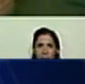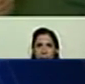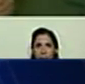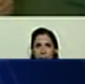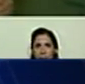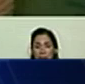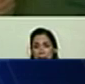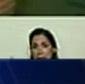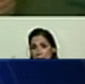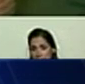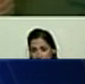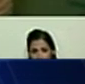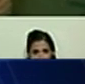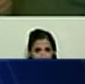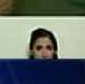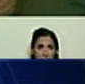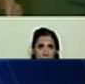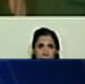lo más